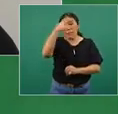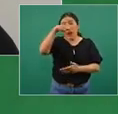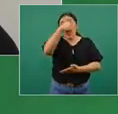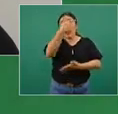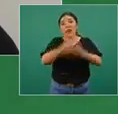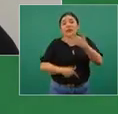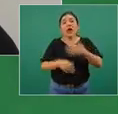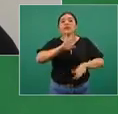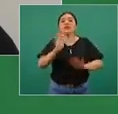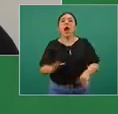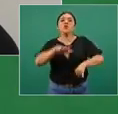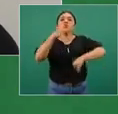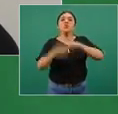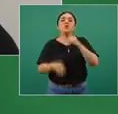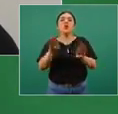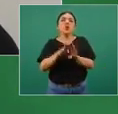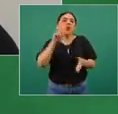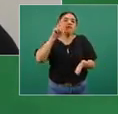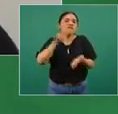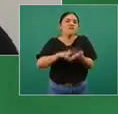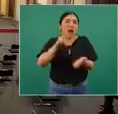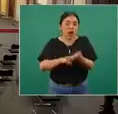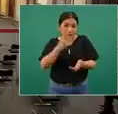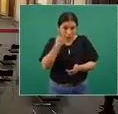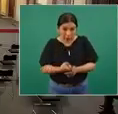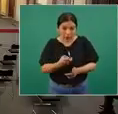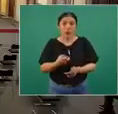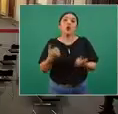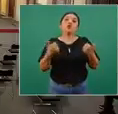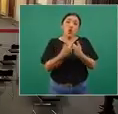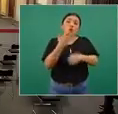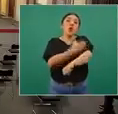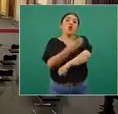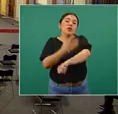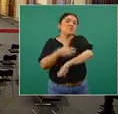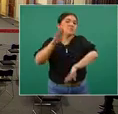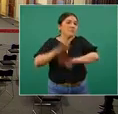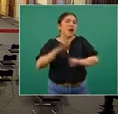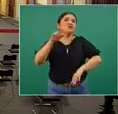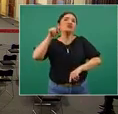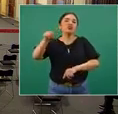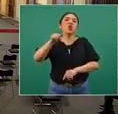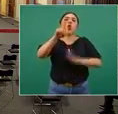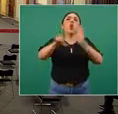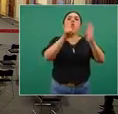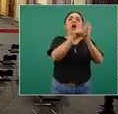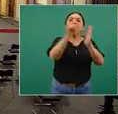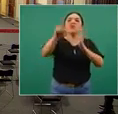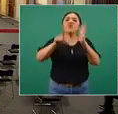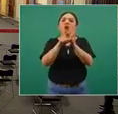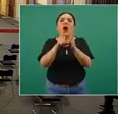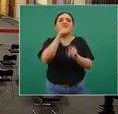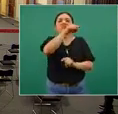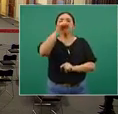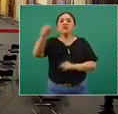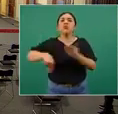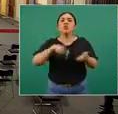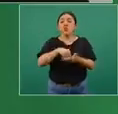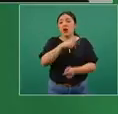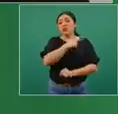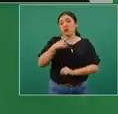listado final y validado. Entonces, es una coordinación, digamos, más a nivel local, es una coordinación que debe de